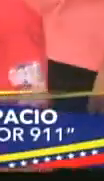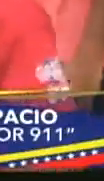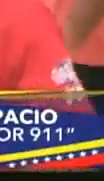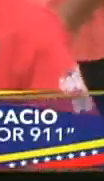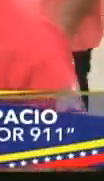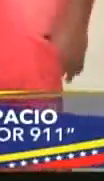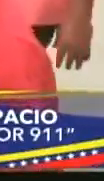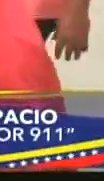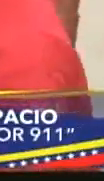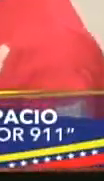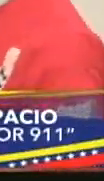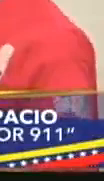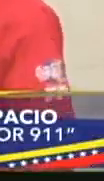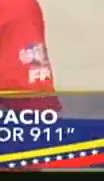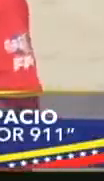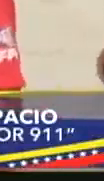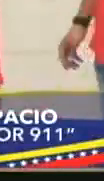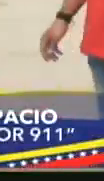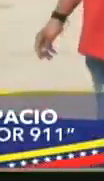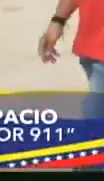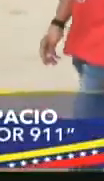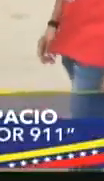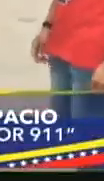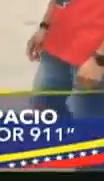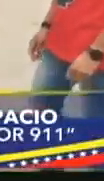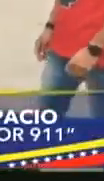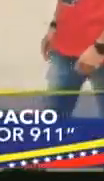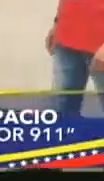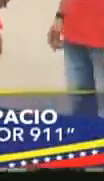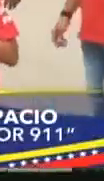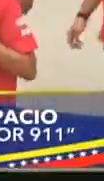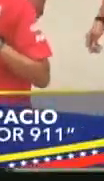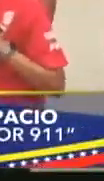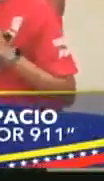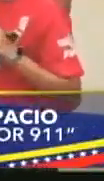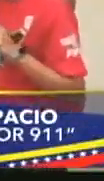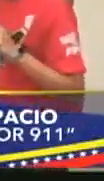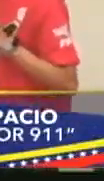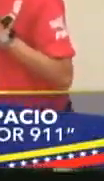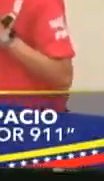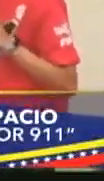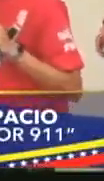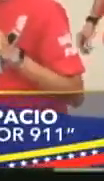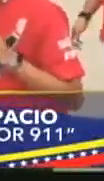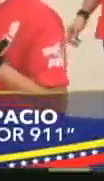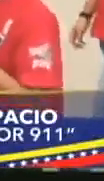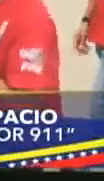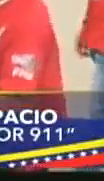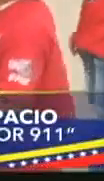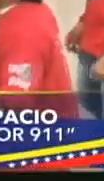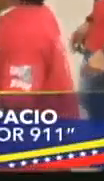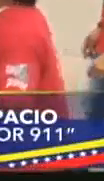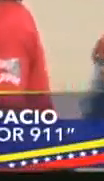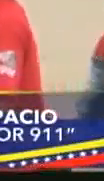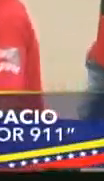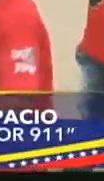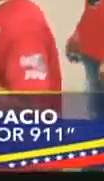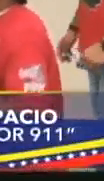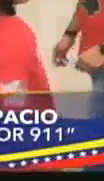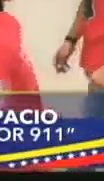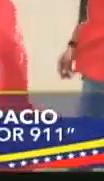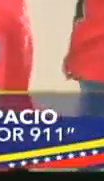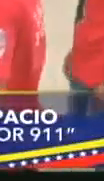de este estado que siempre han estado creyendo en este proceso revolucionario, con autoconstrucción, el